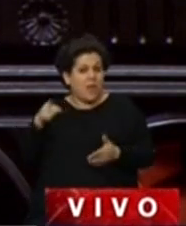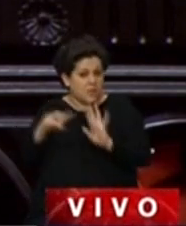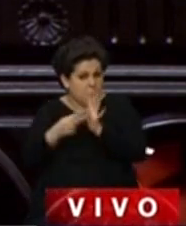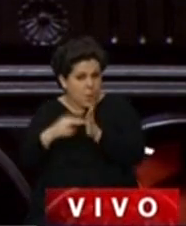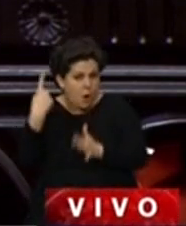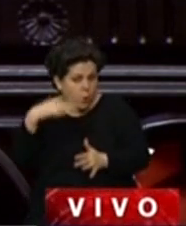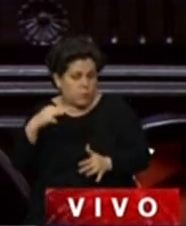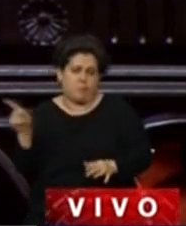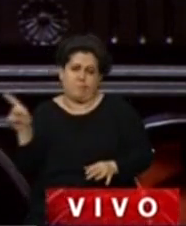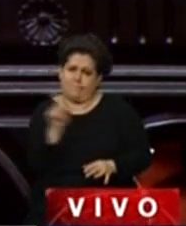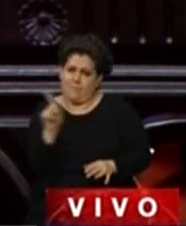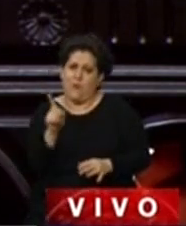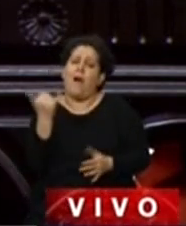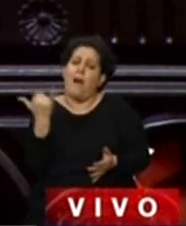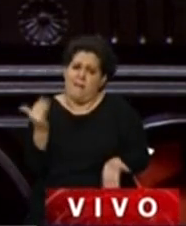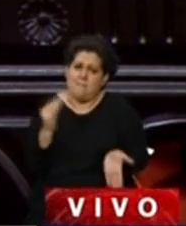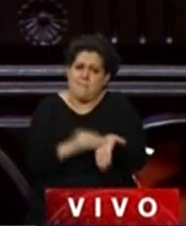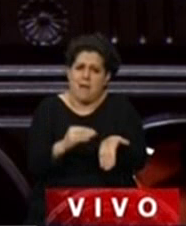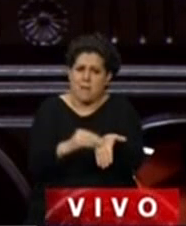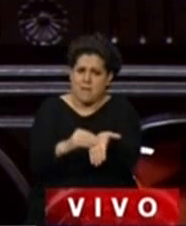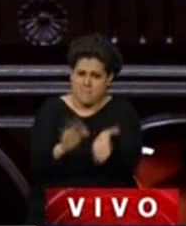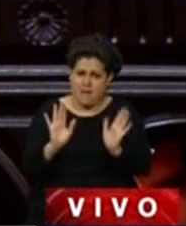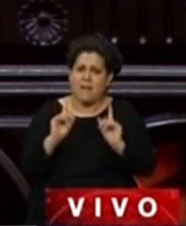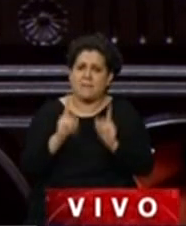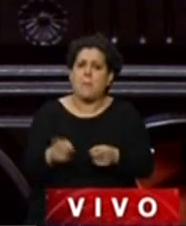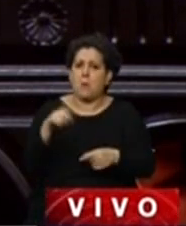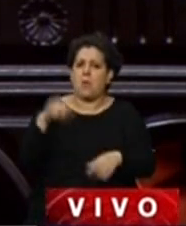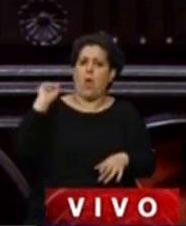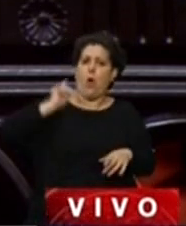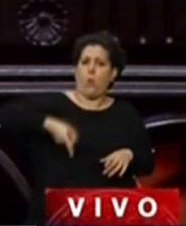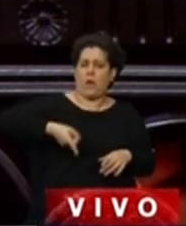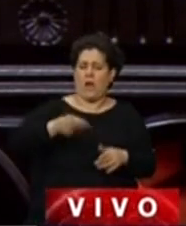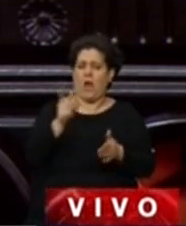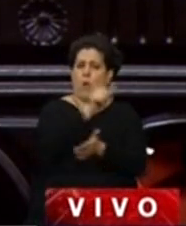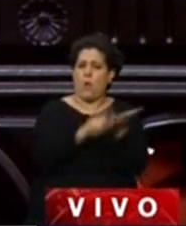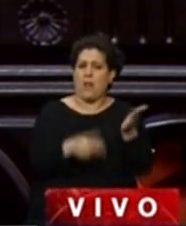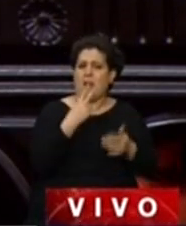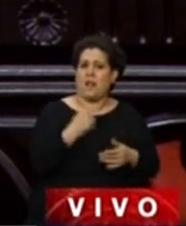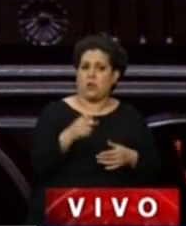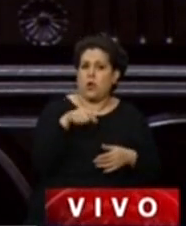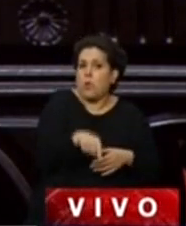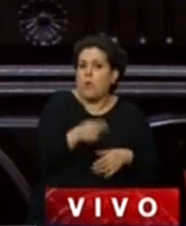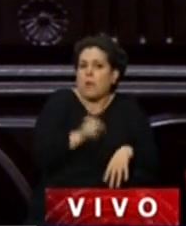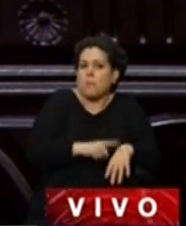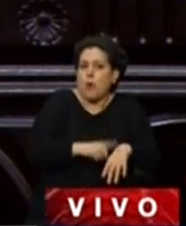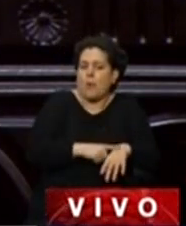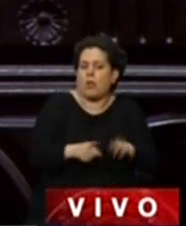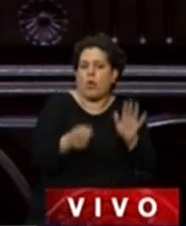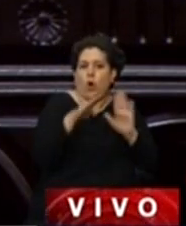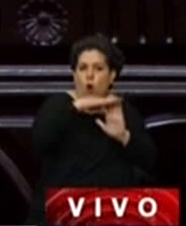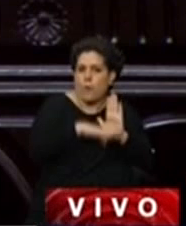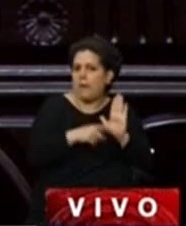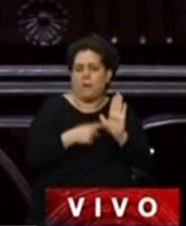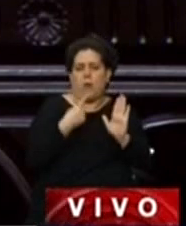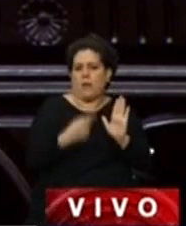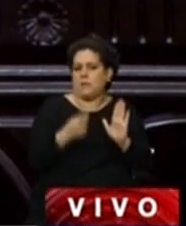es ahí donde estamos trabajando sobre todo con los bloques con los que se puede hablar de una manera más